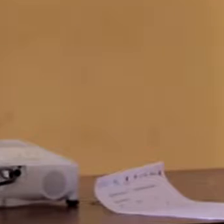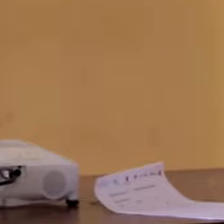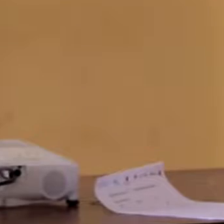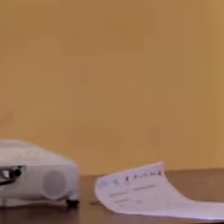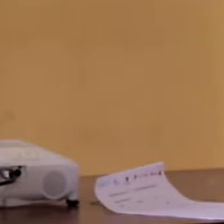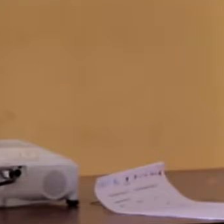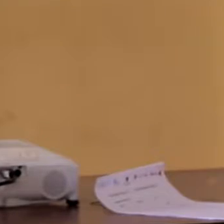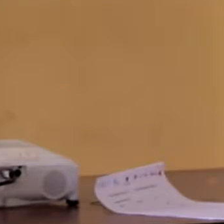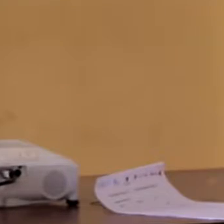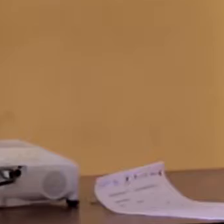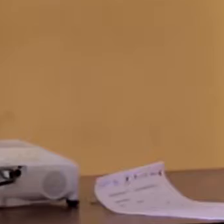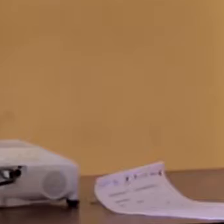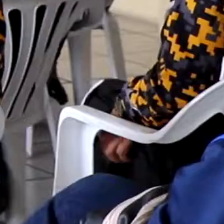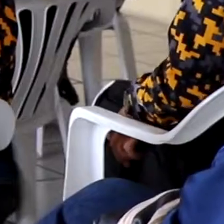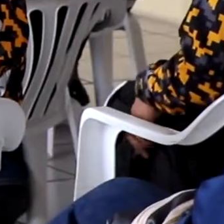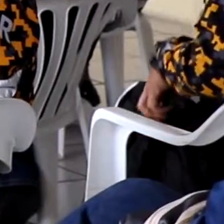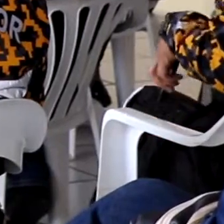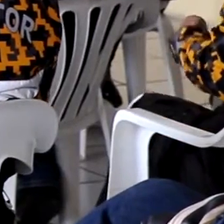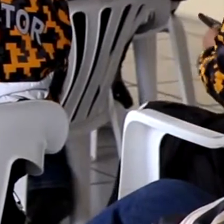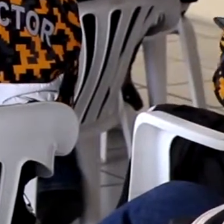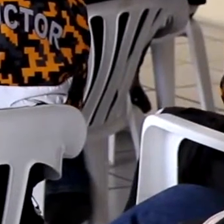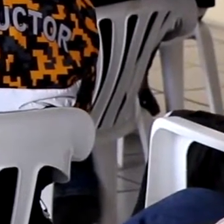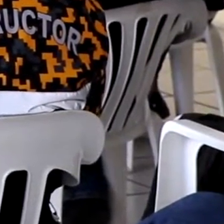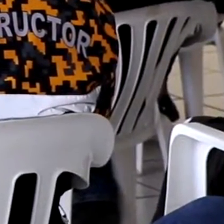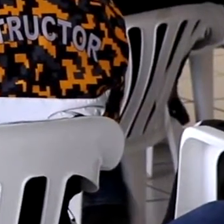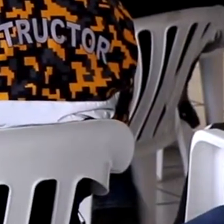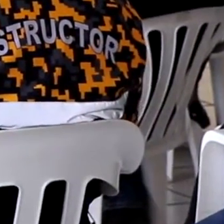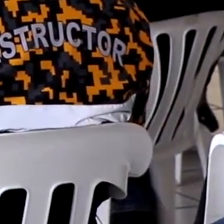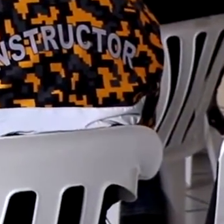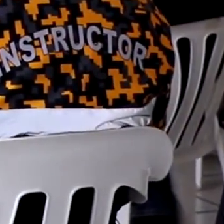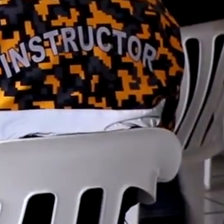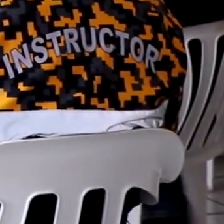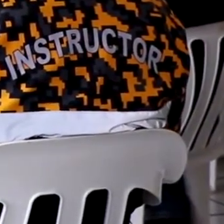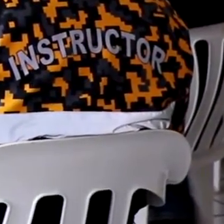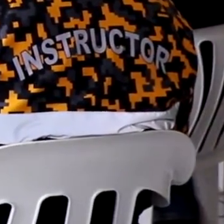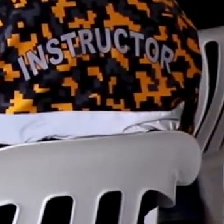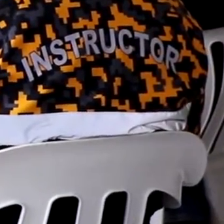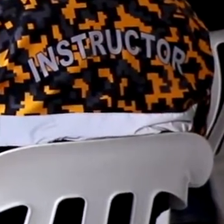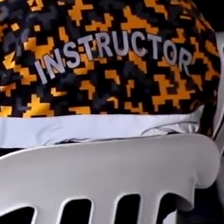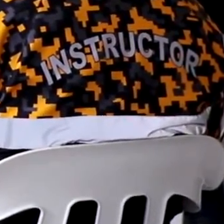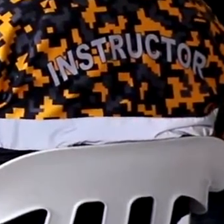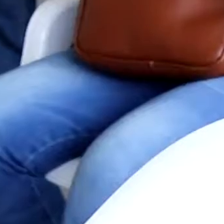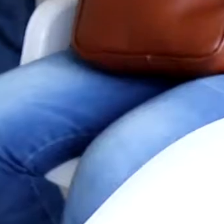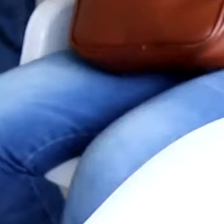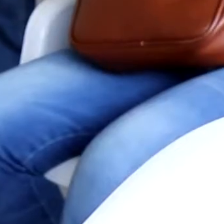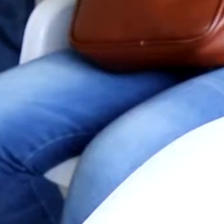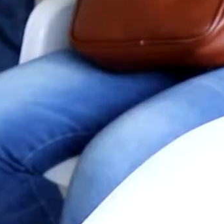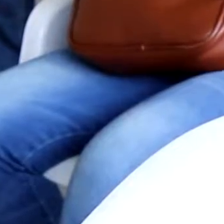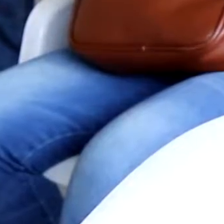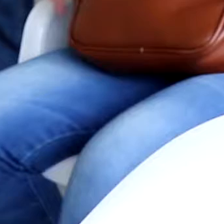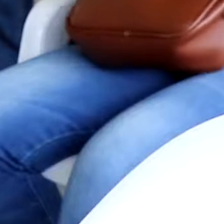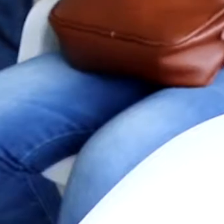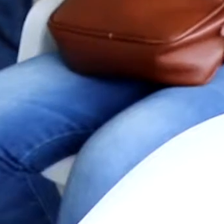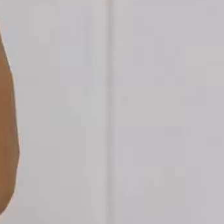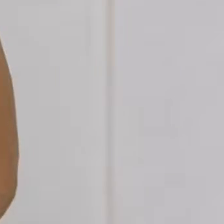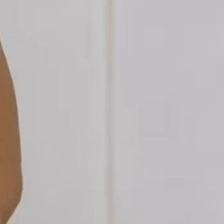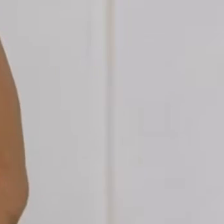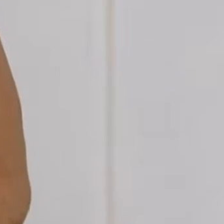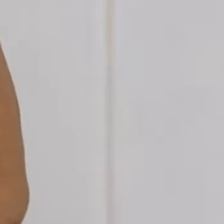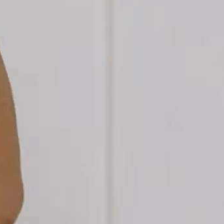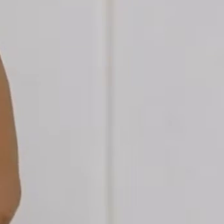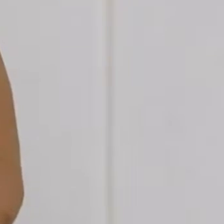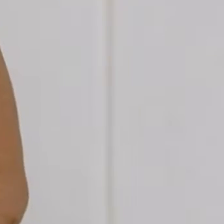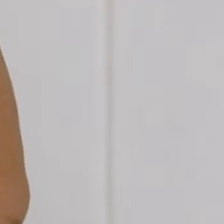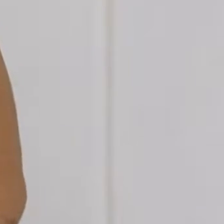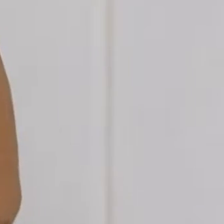Chaymandami pusagniki tandanahu y rurarirka. Chaypimi Ecuador pimikuna iya girkija wawakuna amatiachun yankay